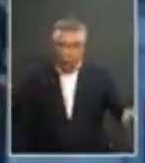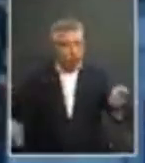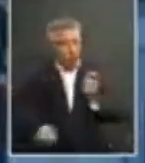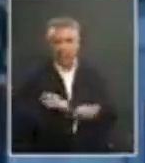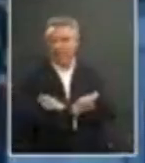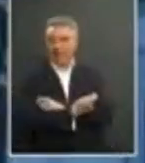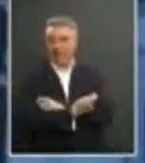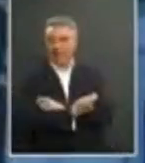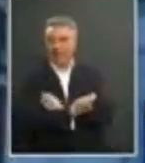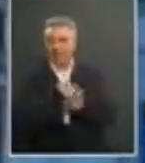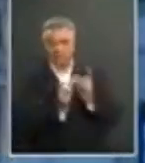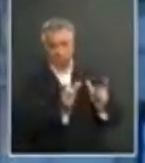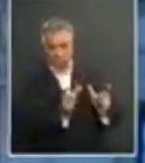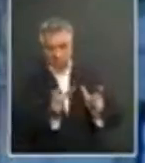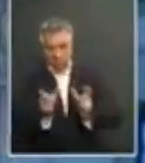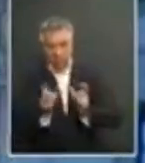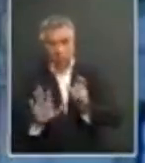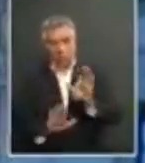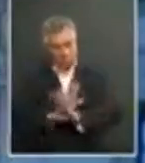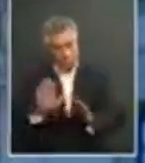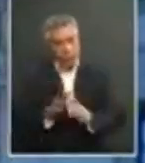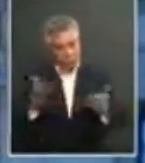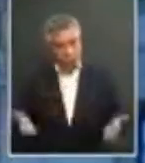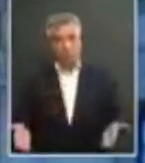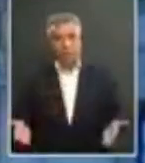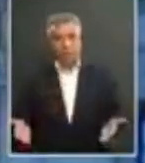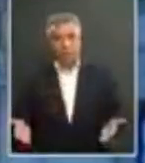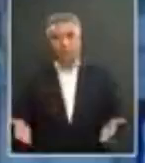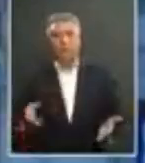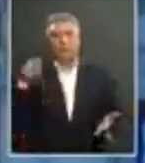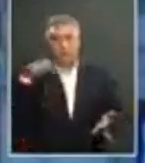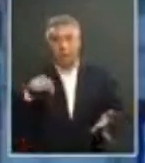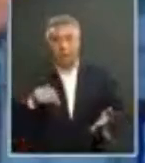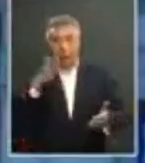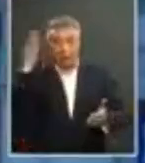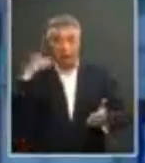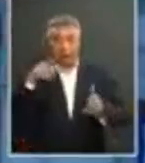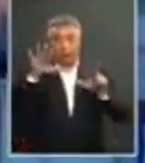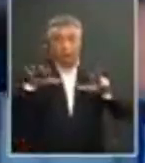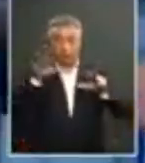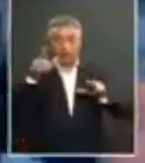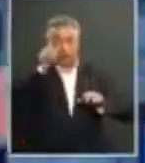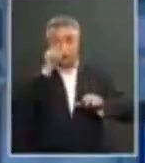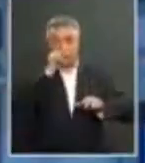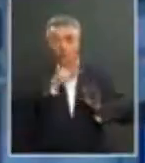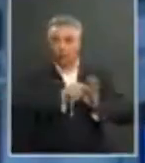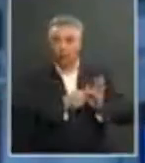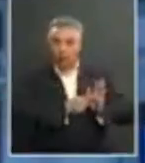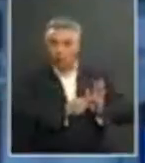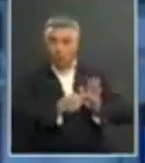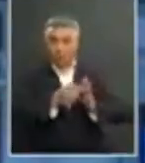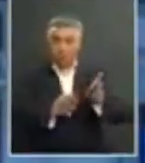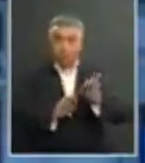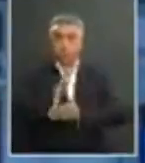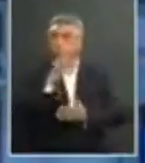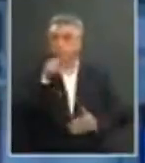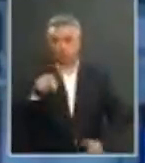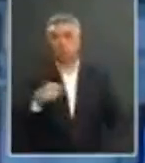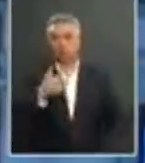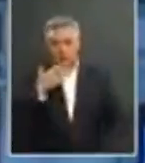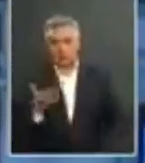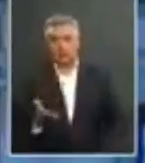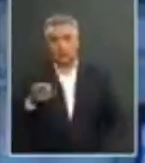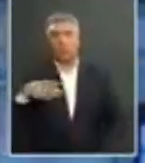cosas. Mira, estamos luego del estallido social, que tiene un conjunto de causas, mediatas e inmediatas, donde la